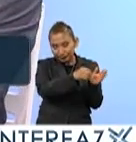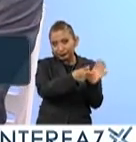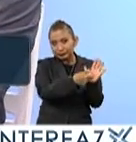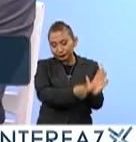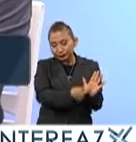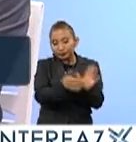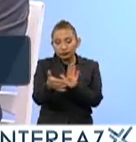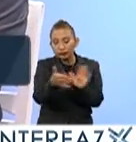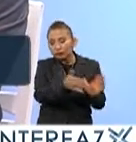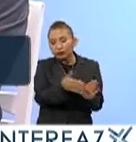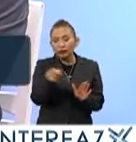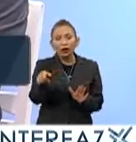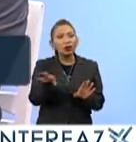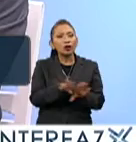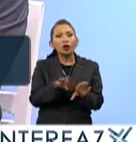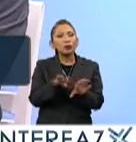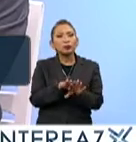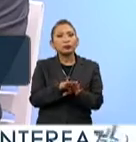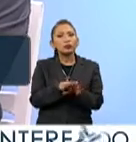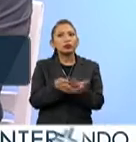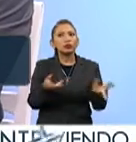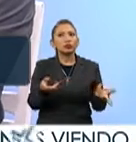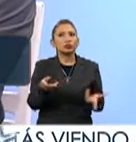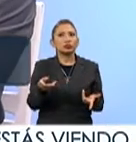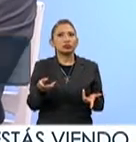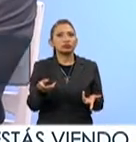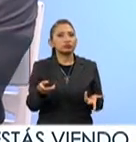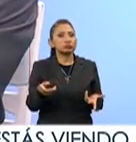destacar. ¿Cómo se está